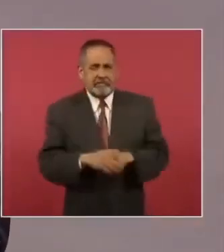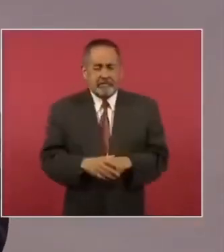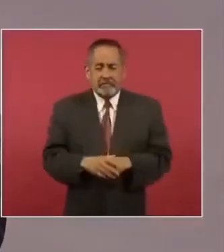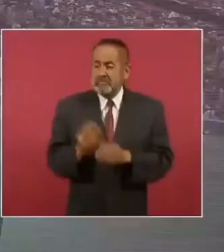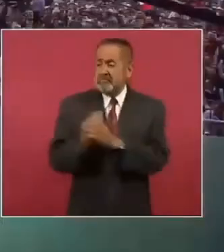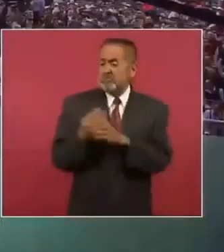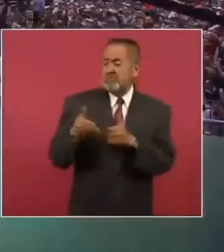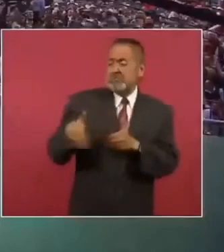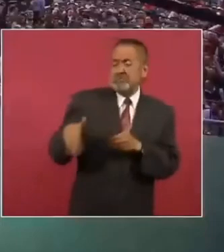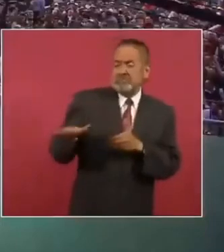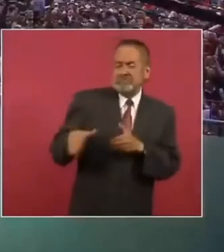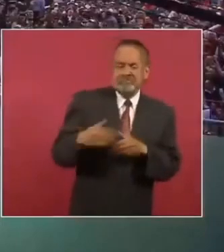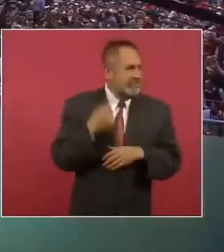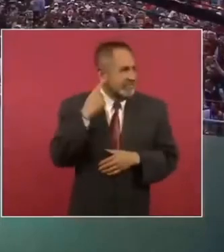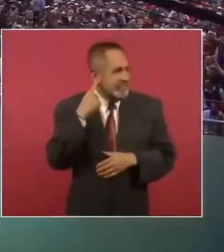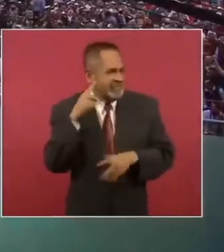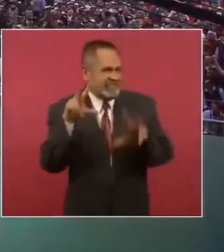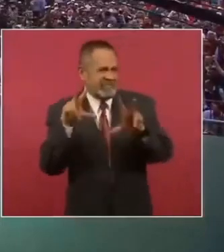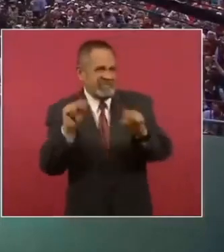¿Clasismo?